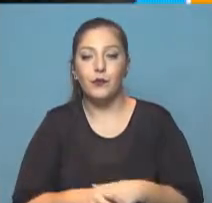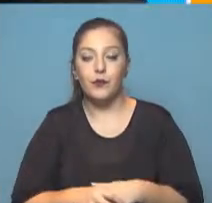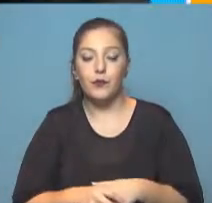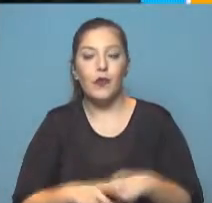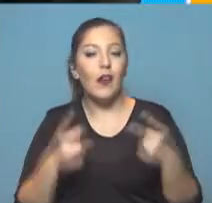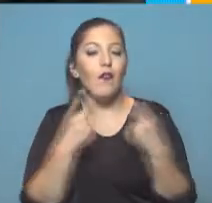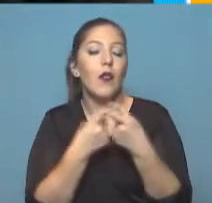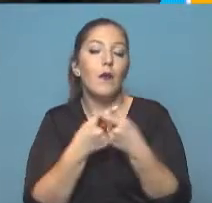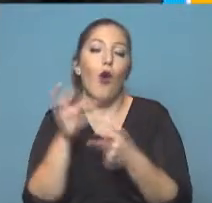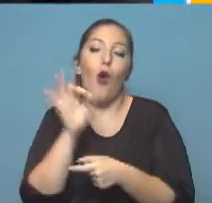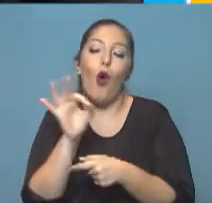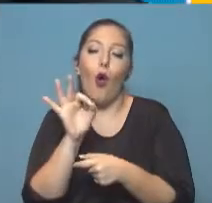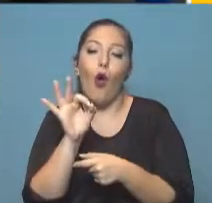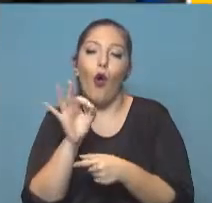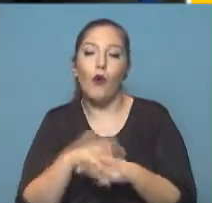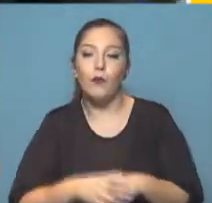enfrentamiento